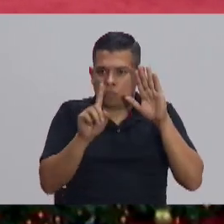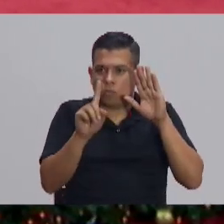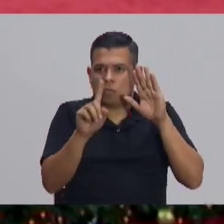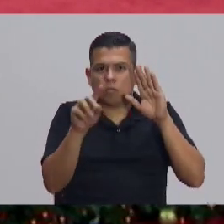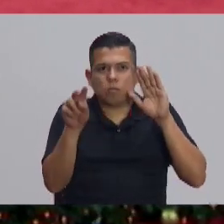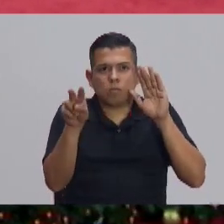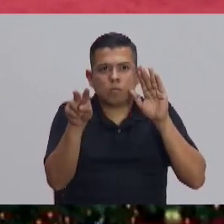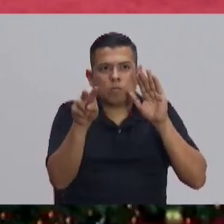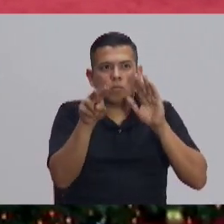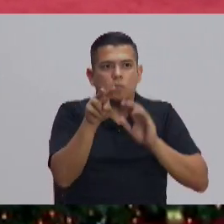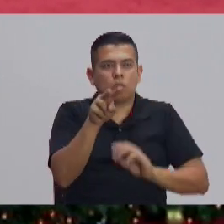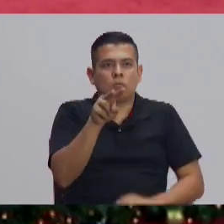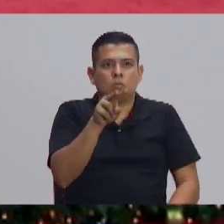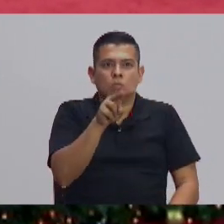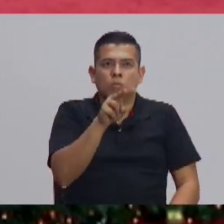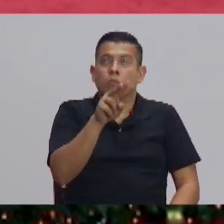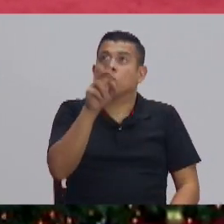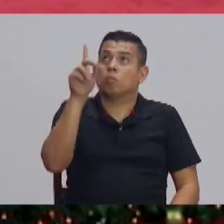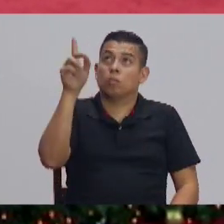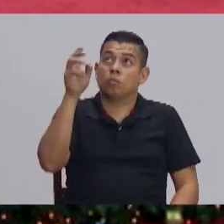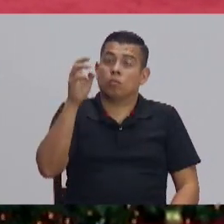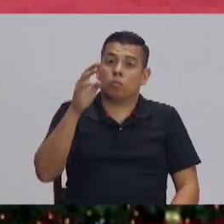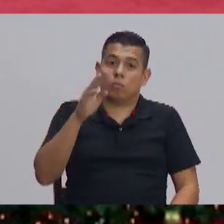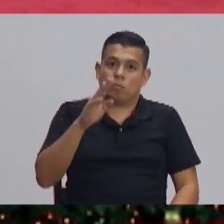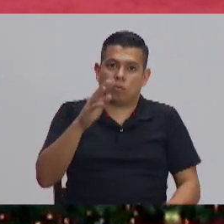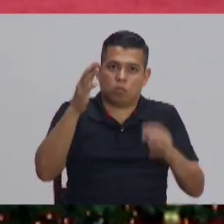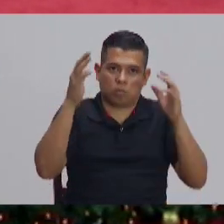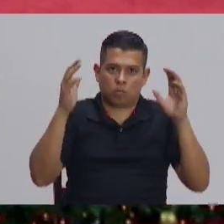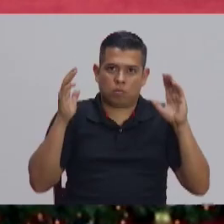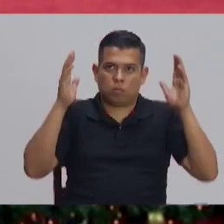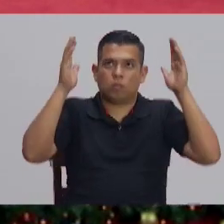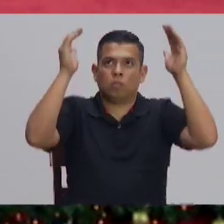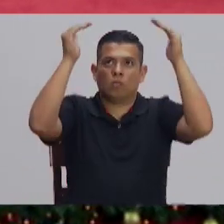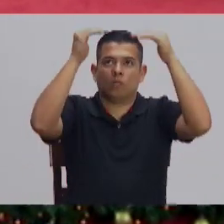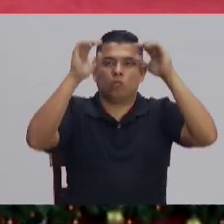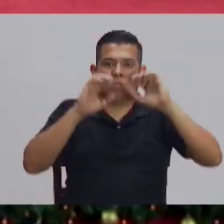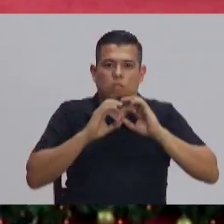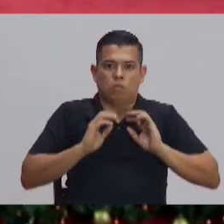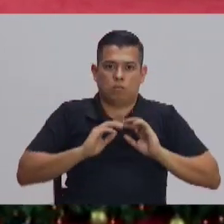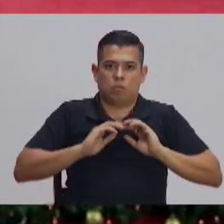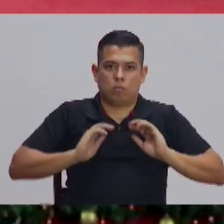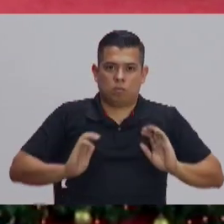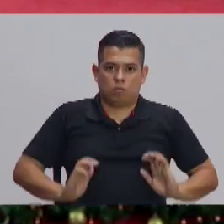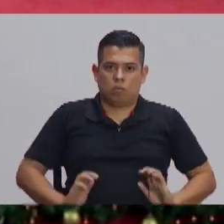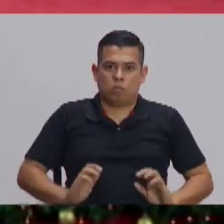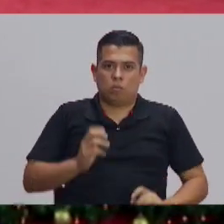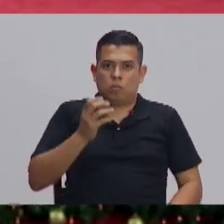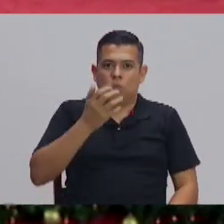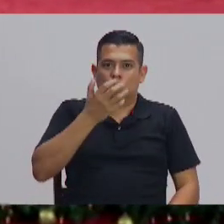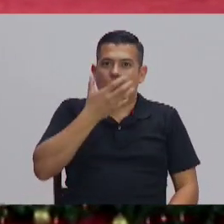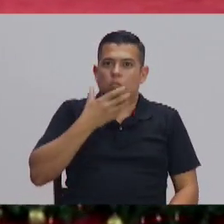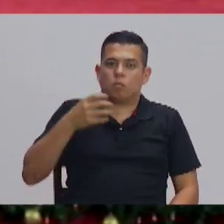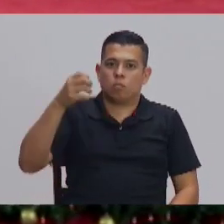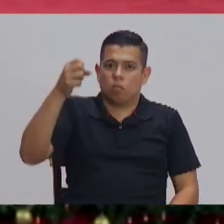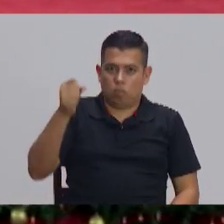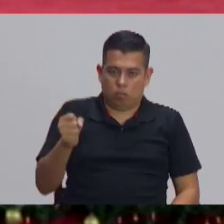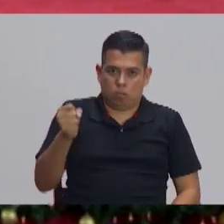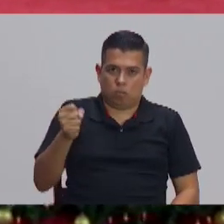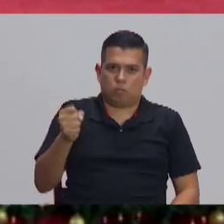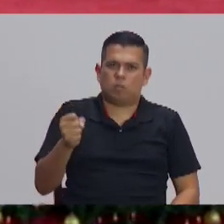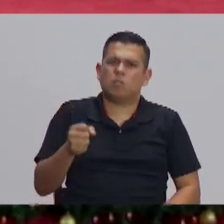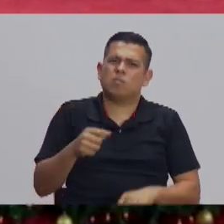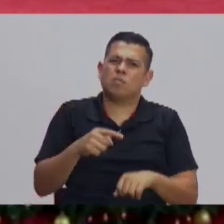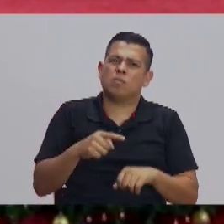lo que dios tenía que decirle al sumo sacerdote a moisés pero muchas veces yo te